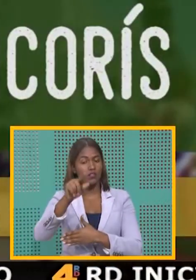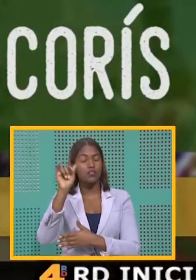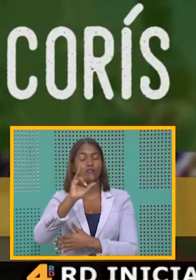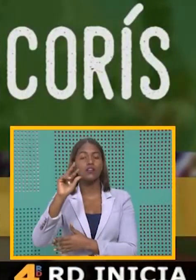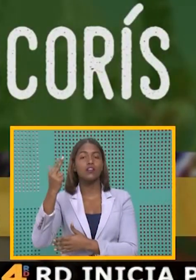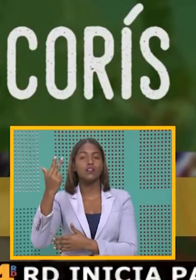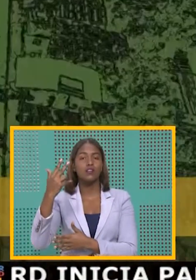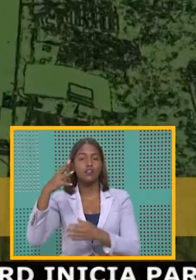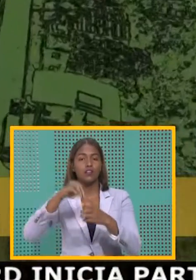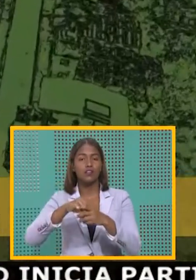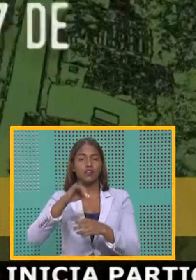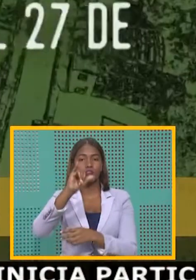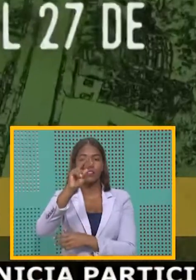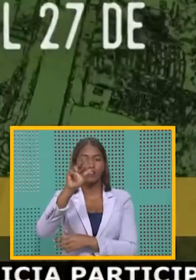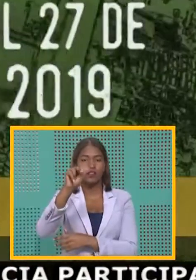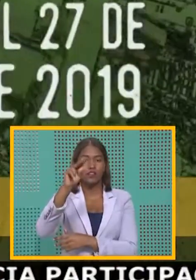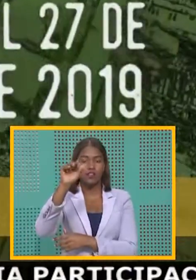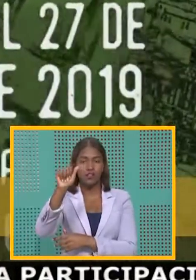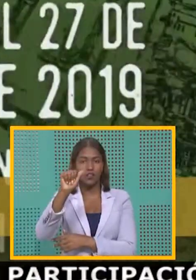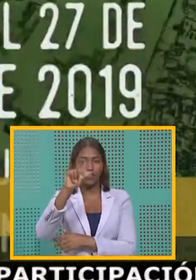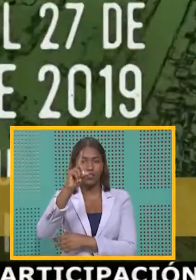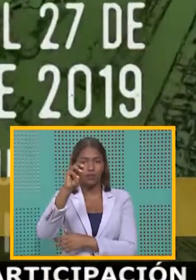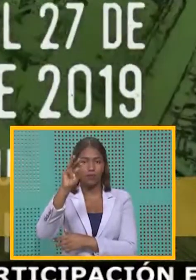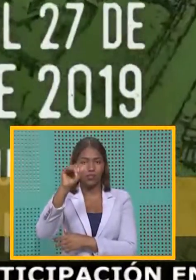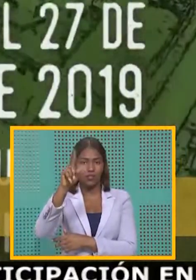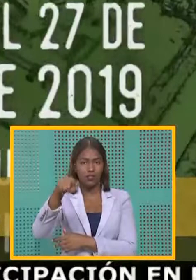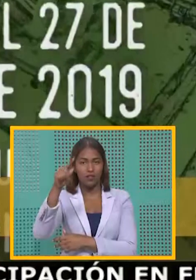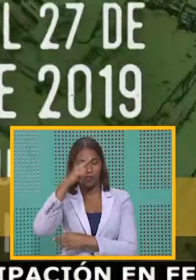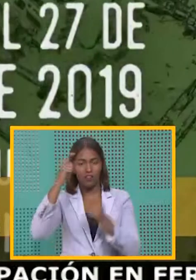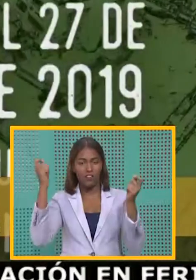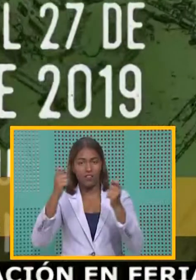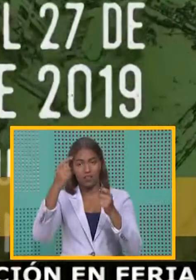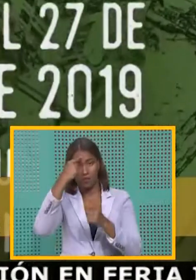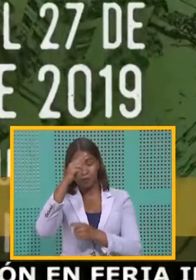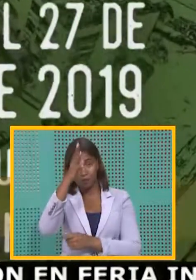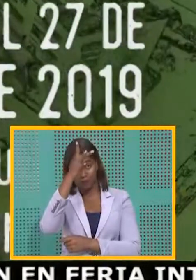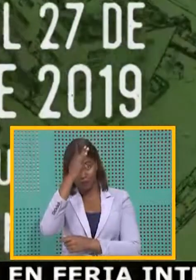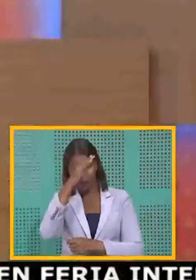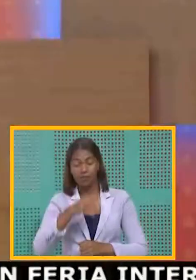lugar recayó en Ivania Enríquez Domínguez por La Pieza de Papi.